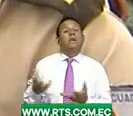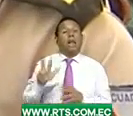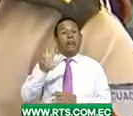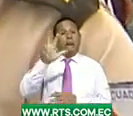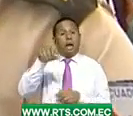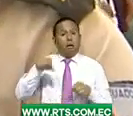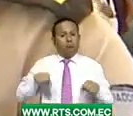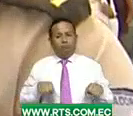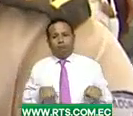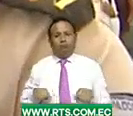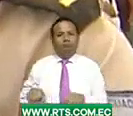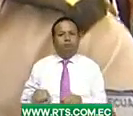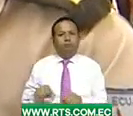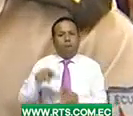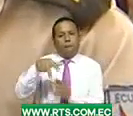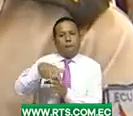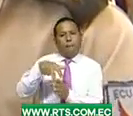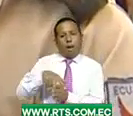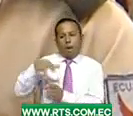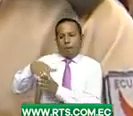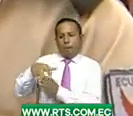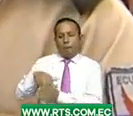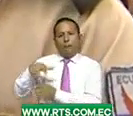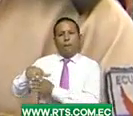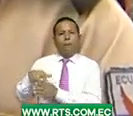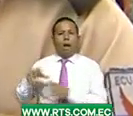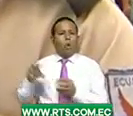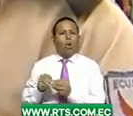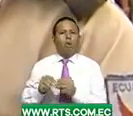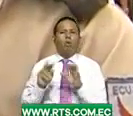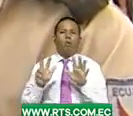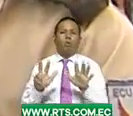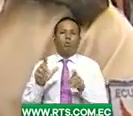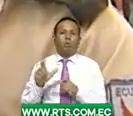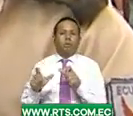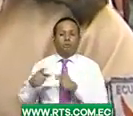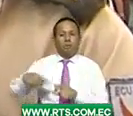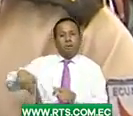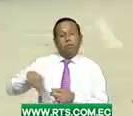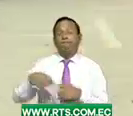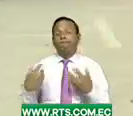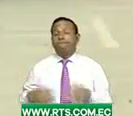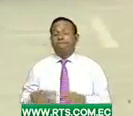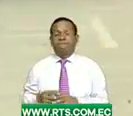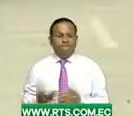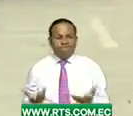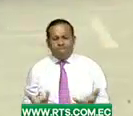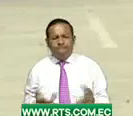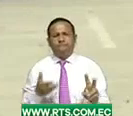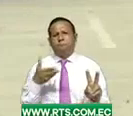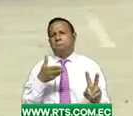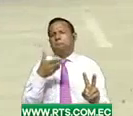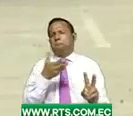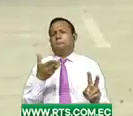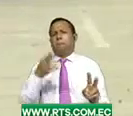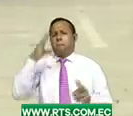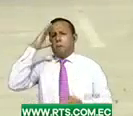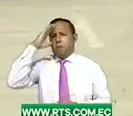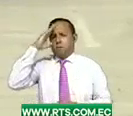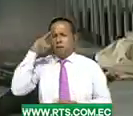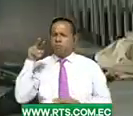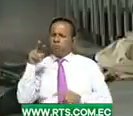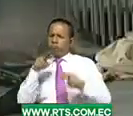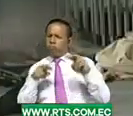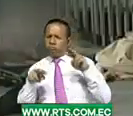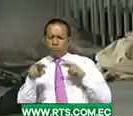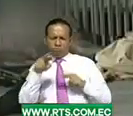tres motos con 8 personas, las cuales pues interceptan a estos individuos. La policía sospecha que el crimen sería